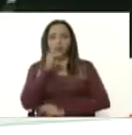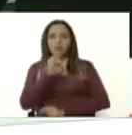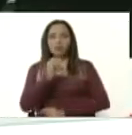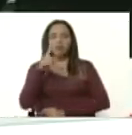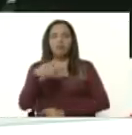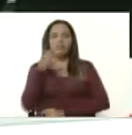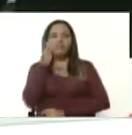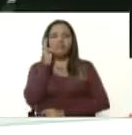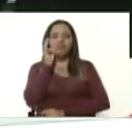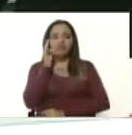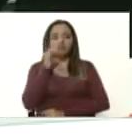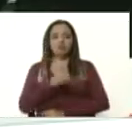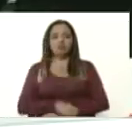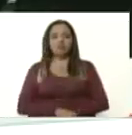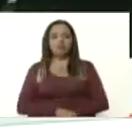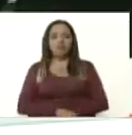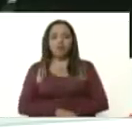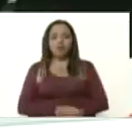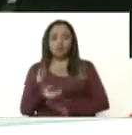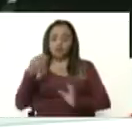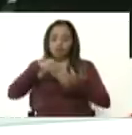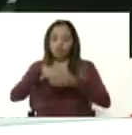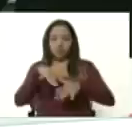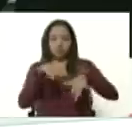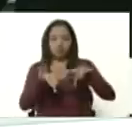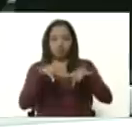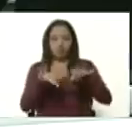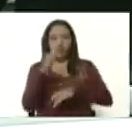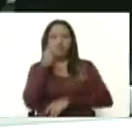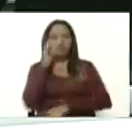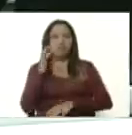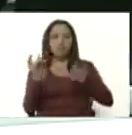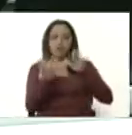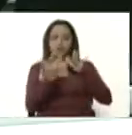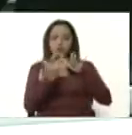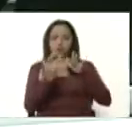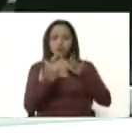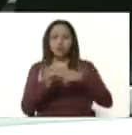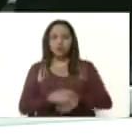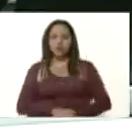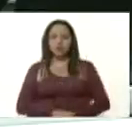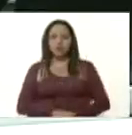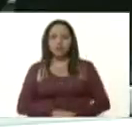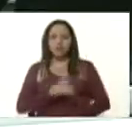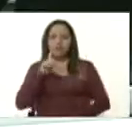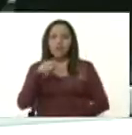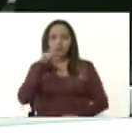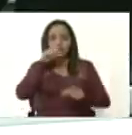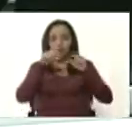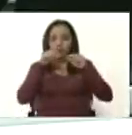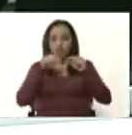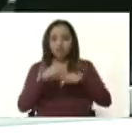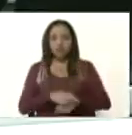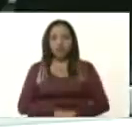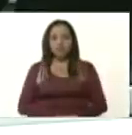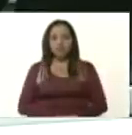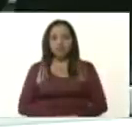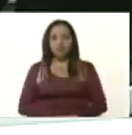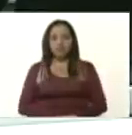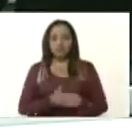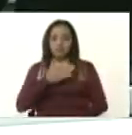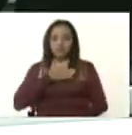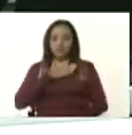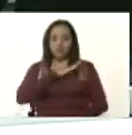Facebook Live, usted se mete en la página Facebook y se conecta, por Twitter, mi